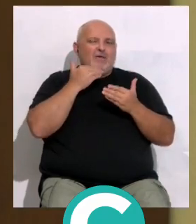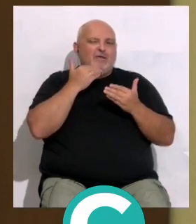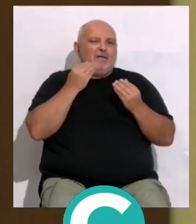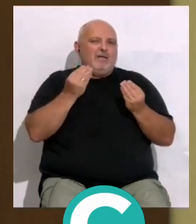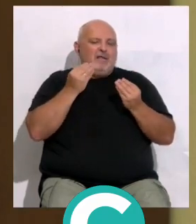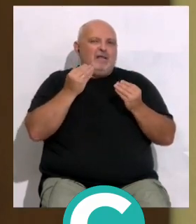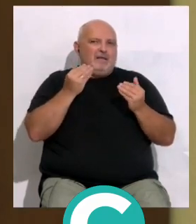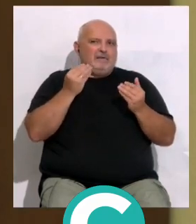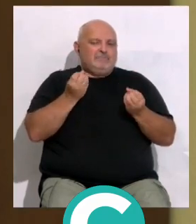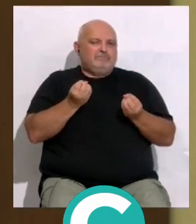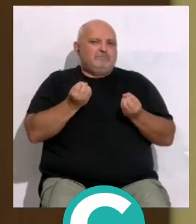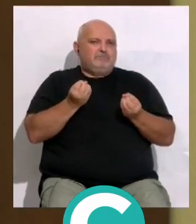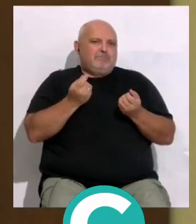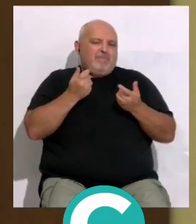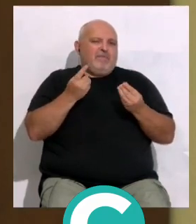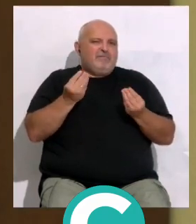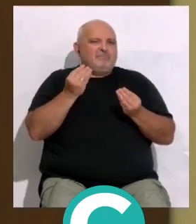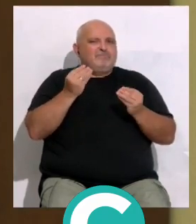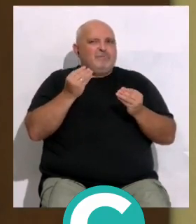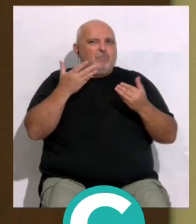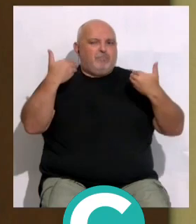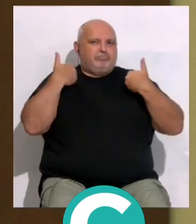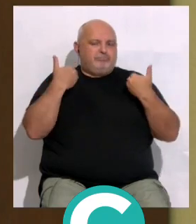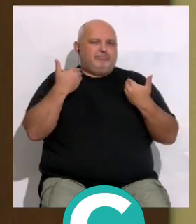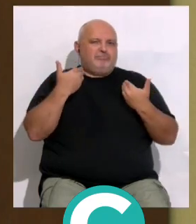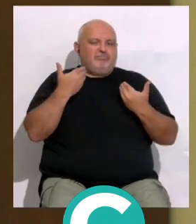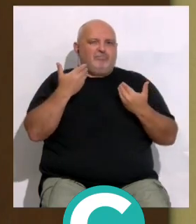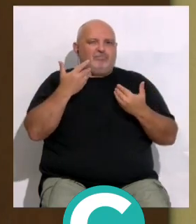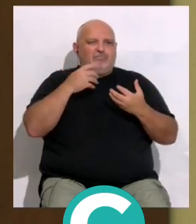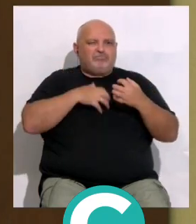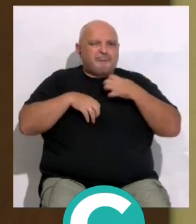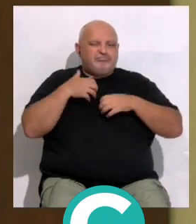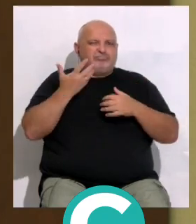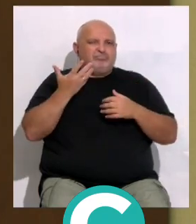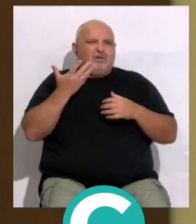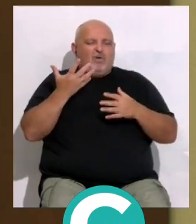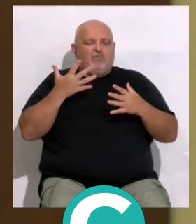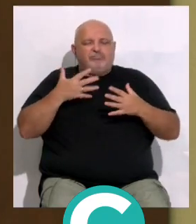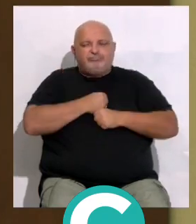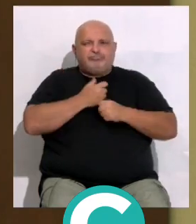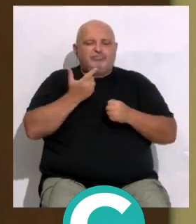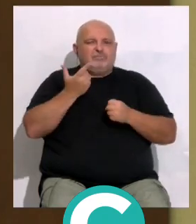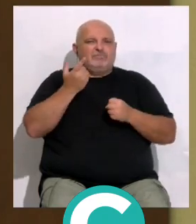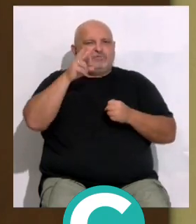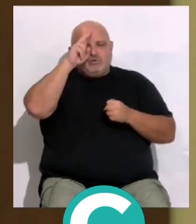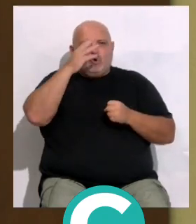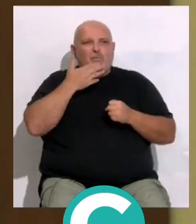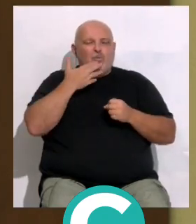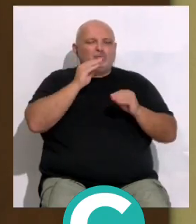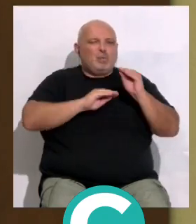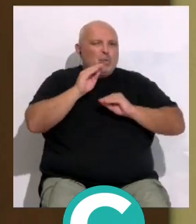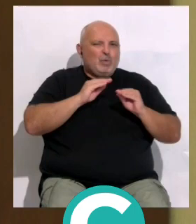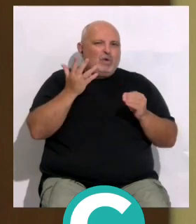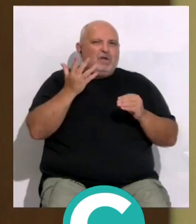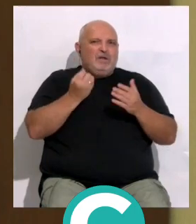bastante arraigada, en el sentido de poder soportar las frustraciones, las adversidades, el poder de alguna